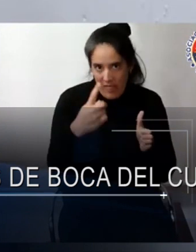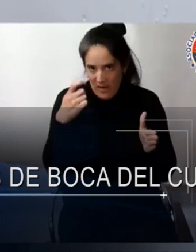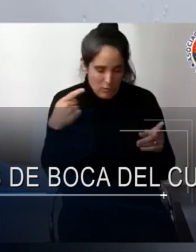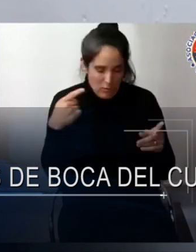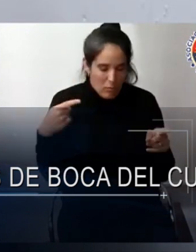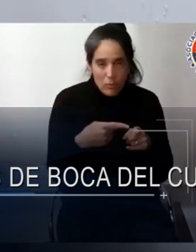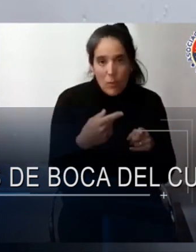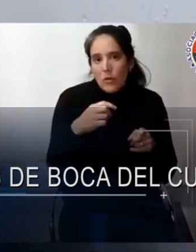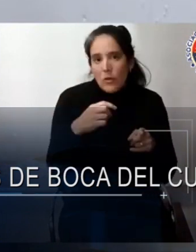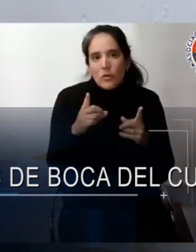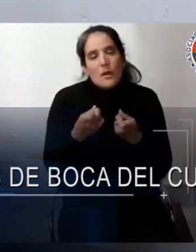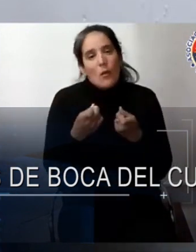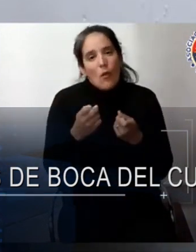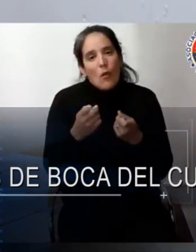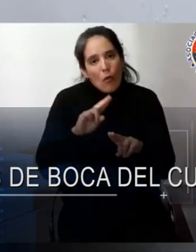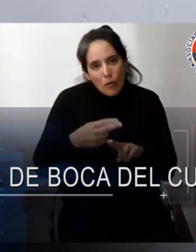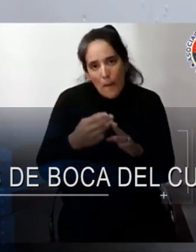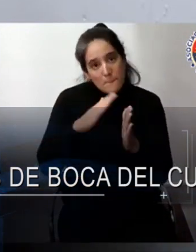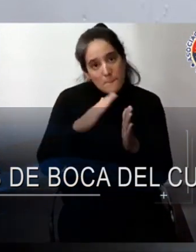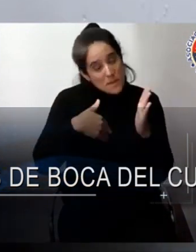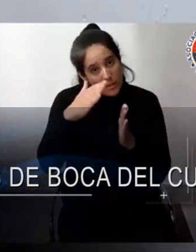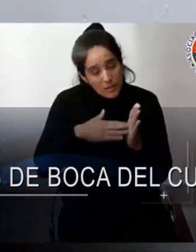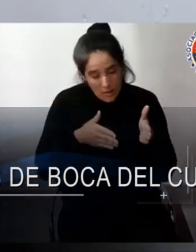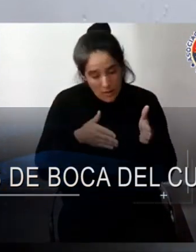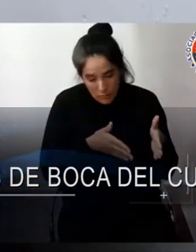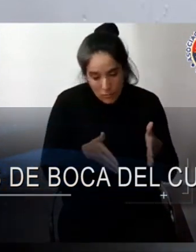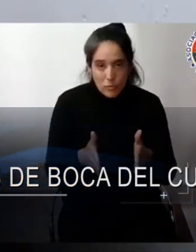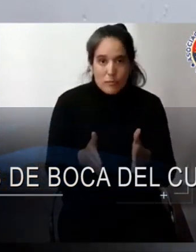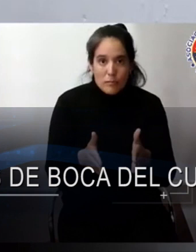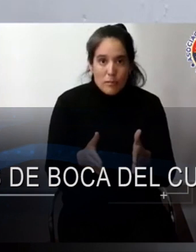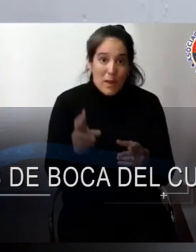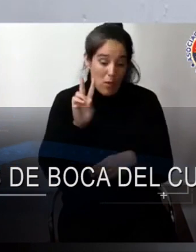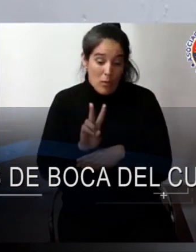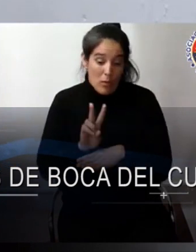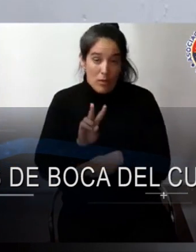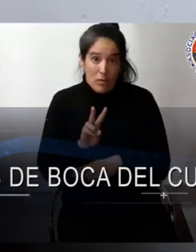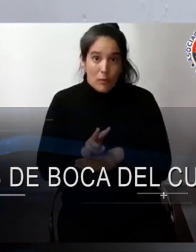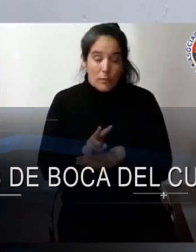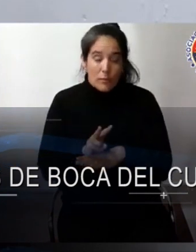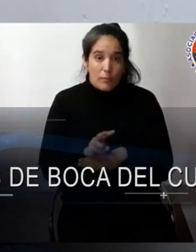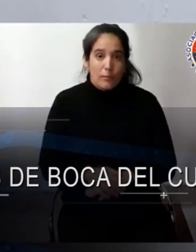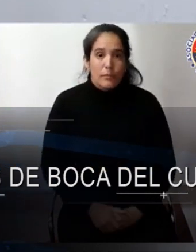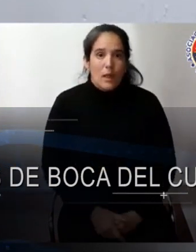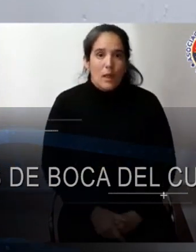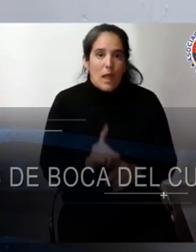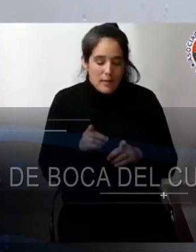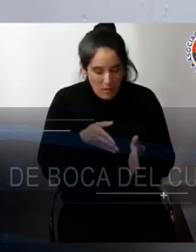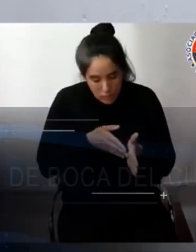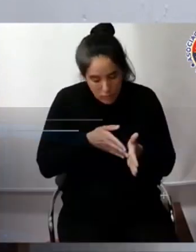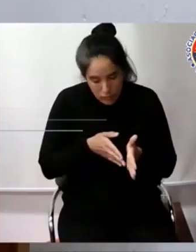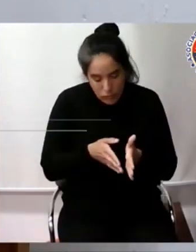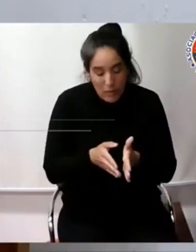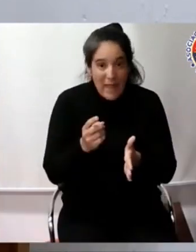es necesario hacerlo con las medidas de seguridad correspondiente Y por supuesto la línea Central